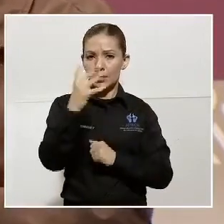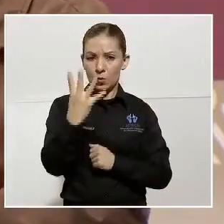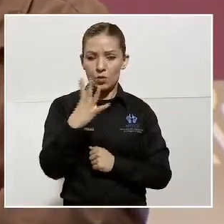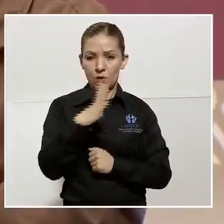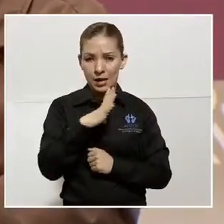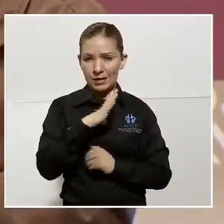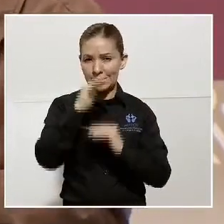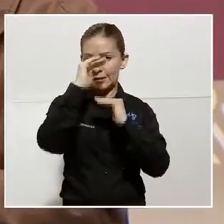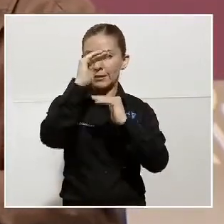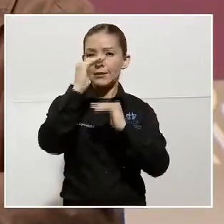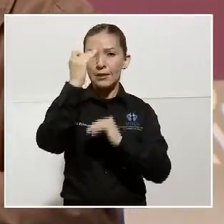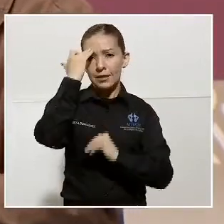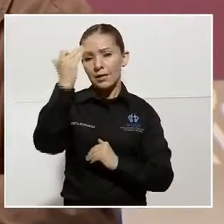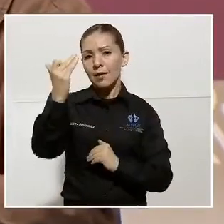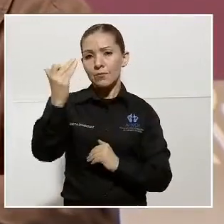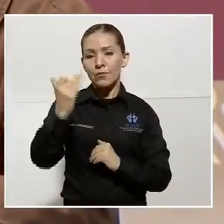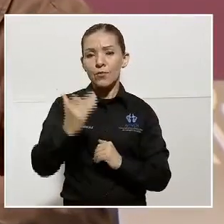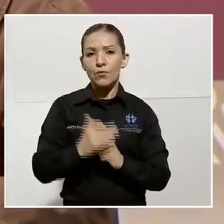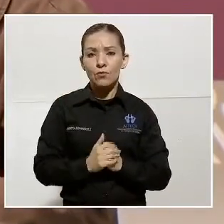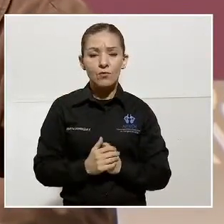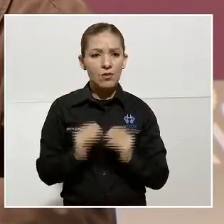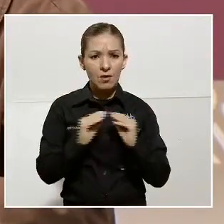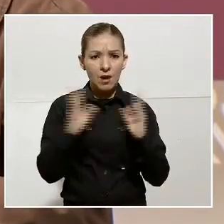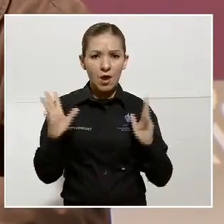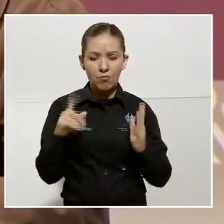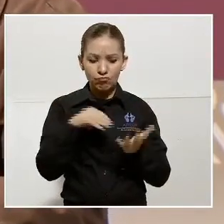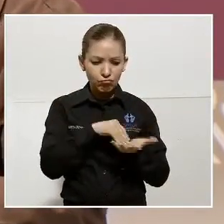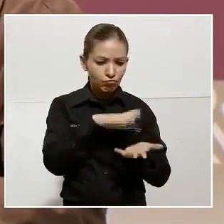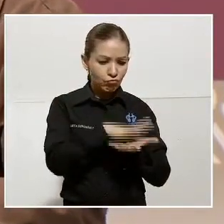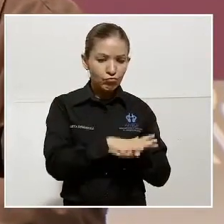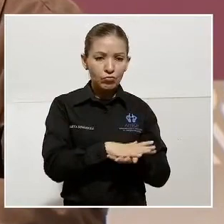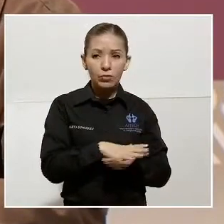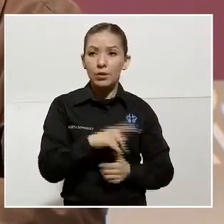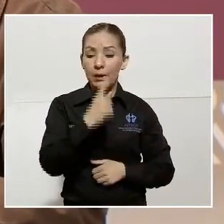un periodo histórico claramente definido,